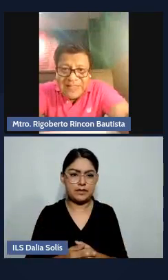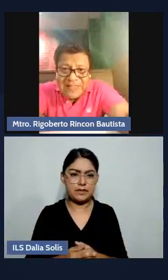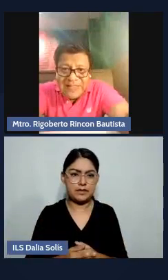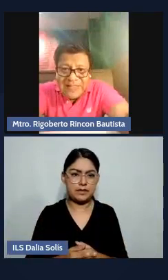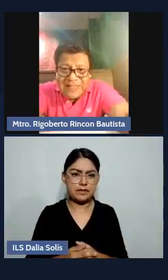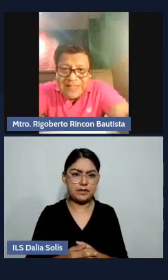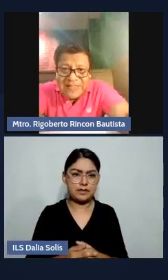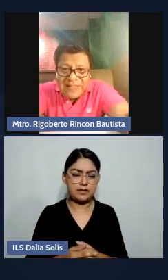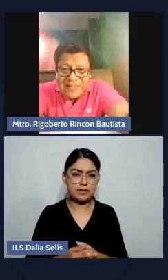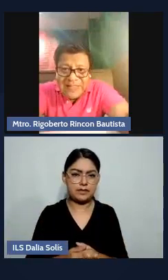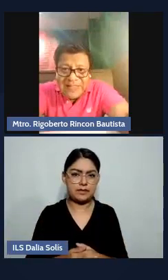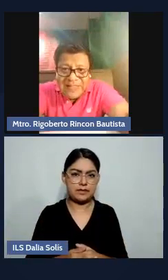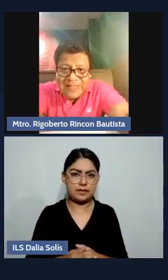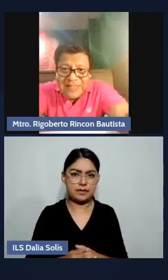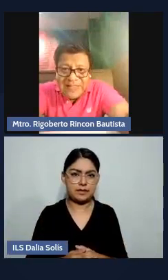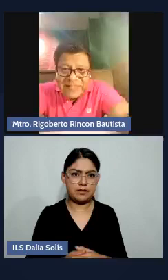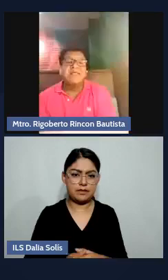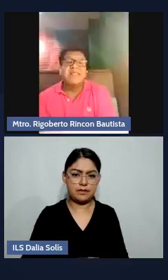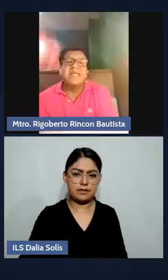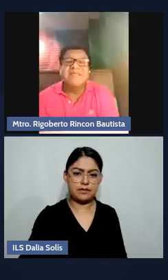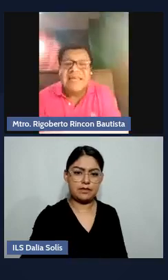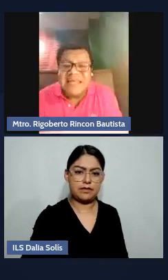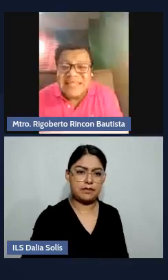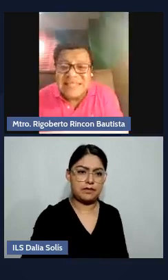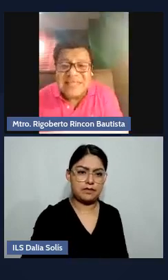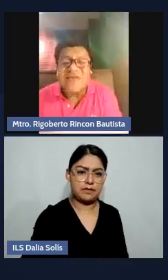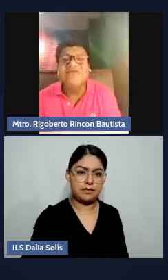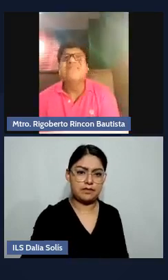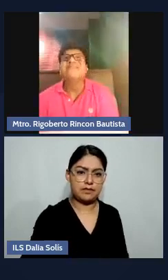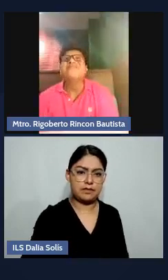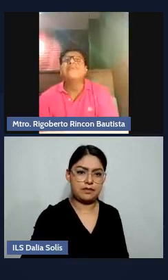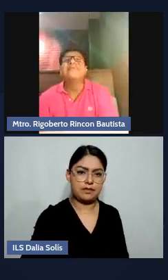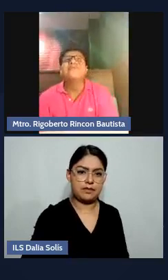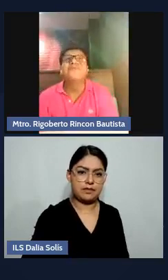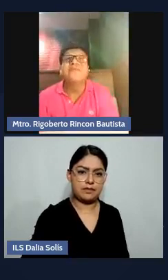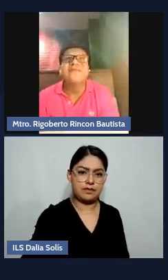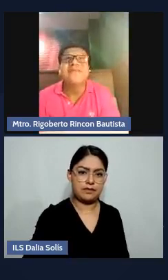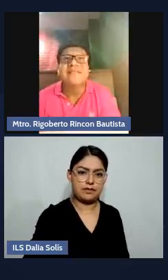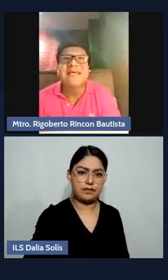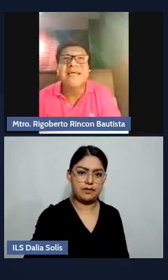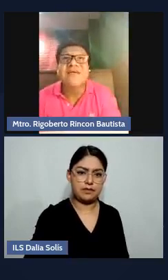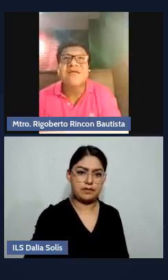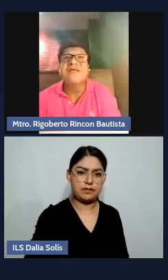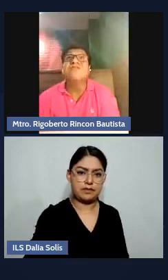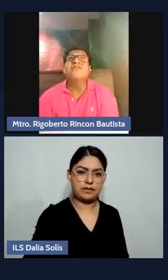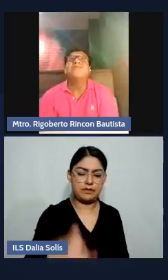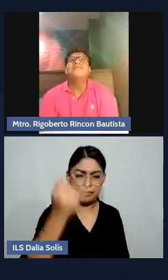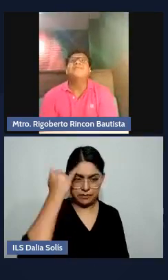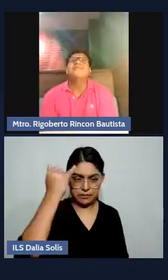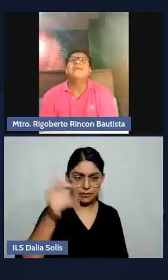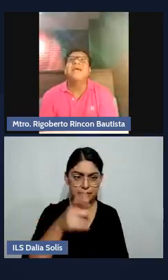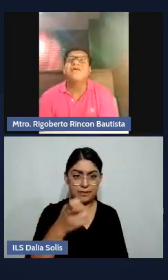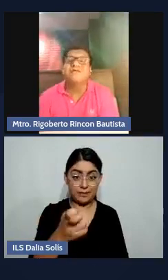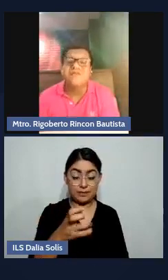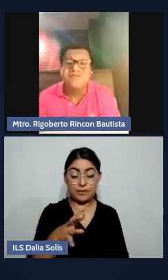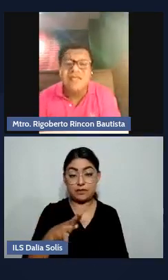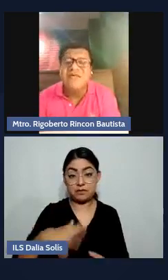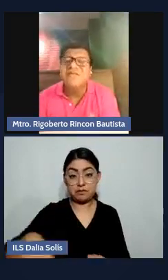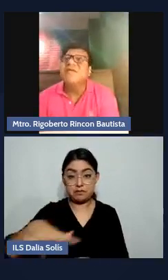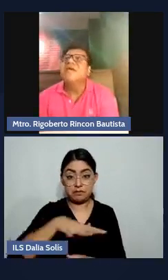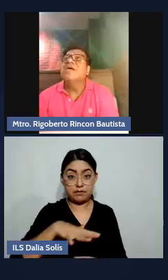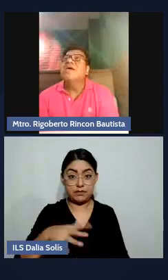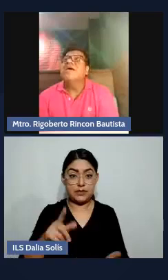Que, imagínense estas condiciones completamente en un adolescente que ha consumido